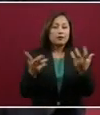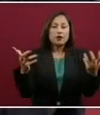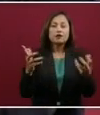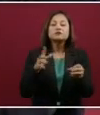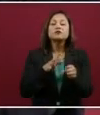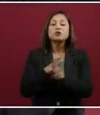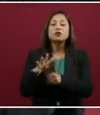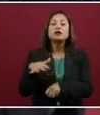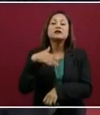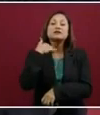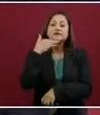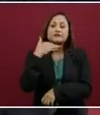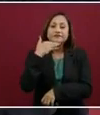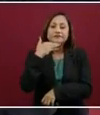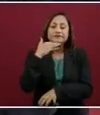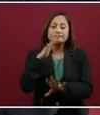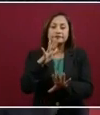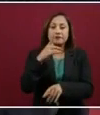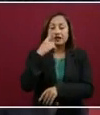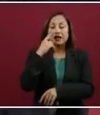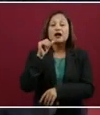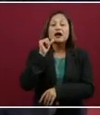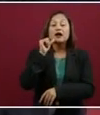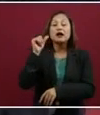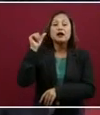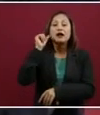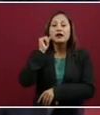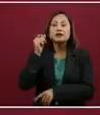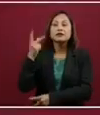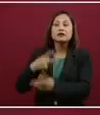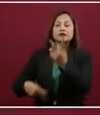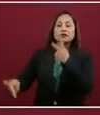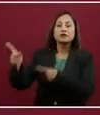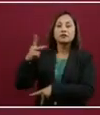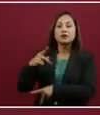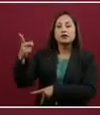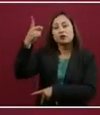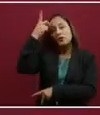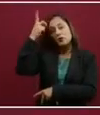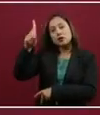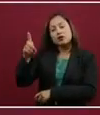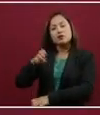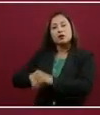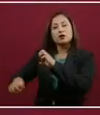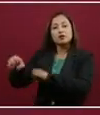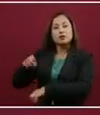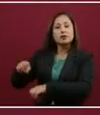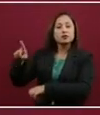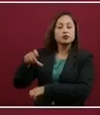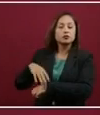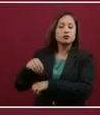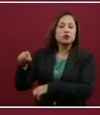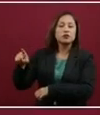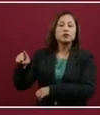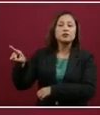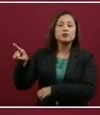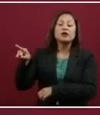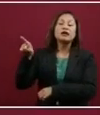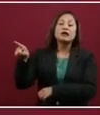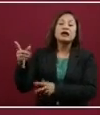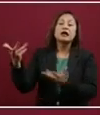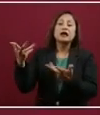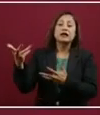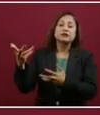a un empresario sueco de una empresa global que se dedica a la producción